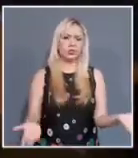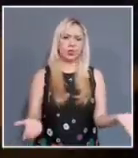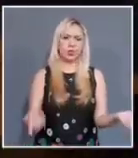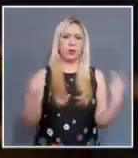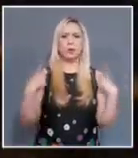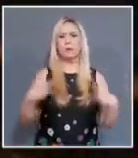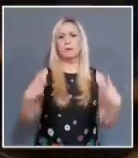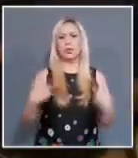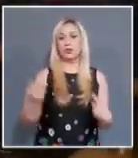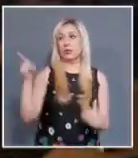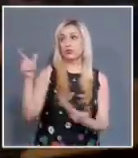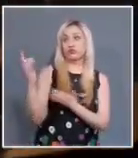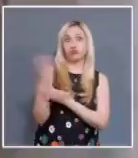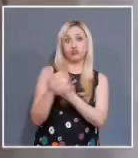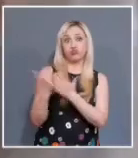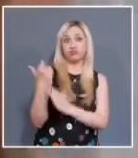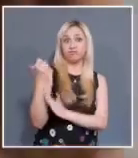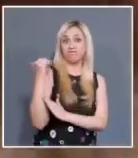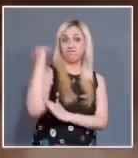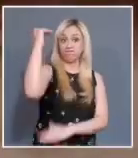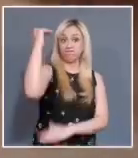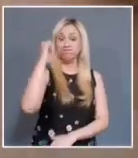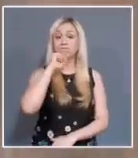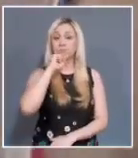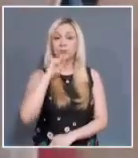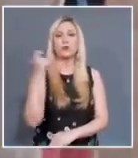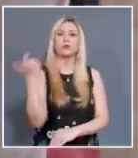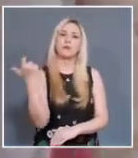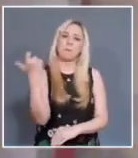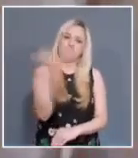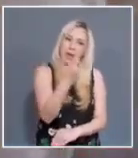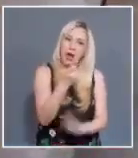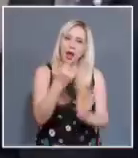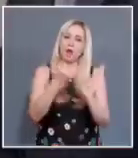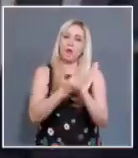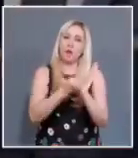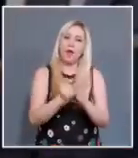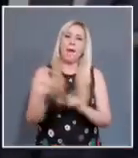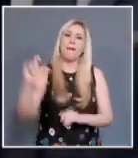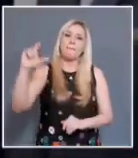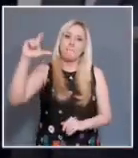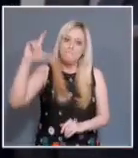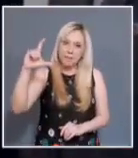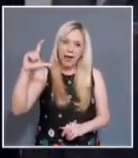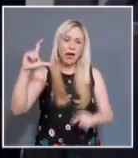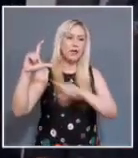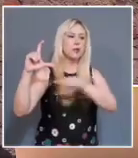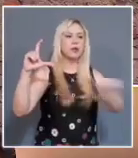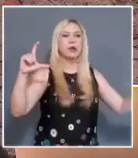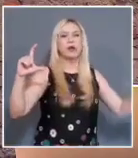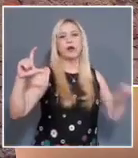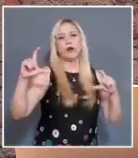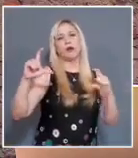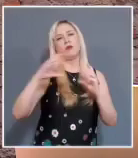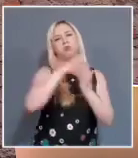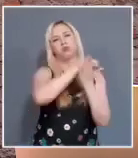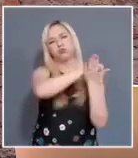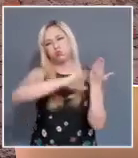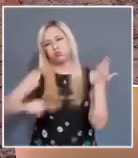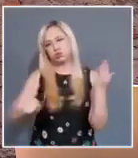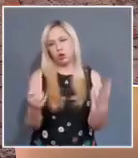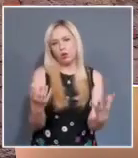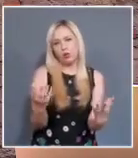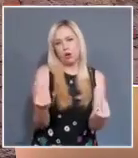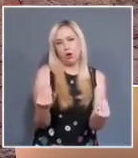poder adquisitivo paguen impuestos equitativos para que se reduzca la desigualdad económica, racial y de género. Y esta iniciativa es muy